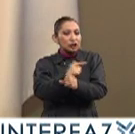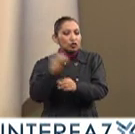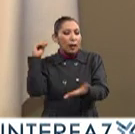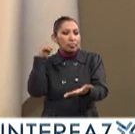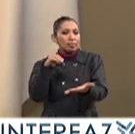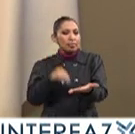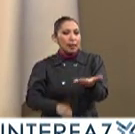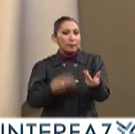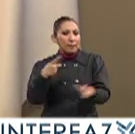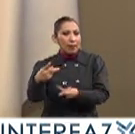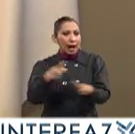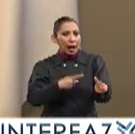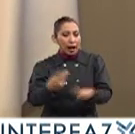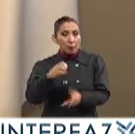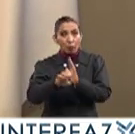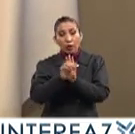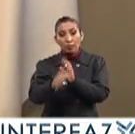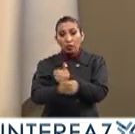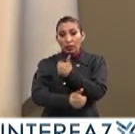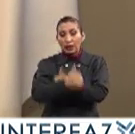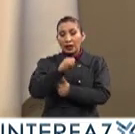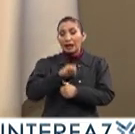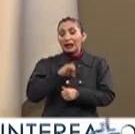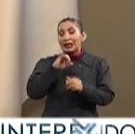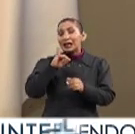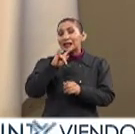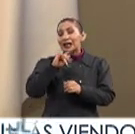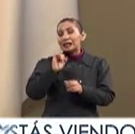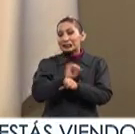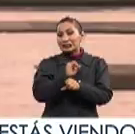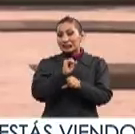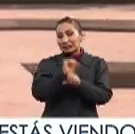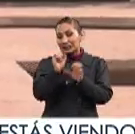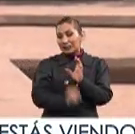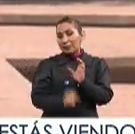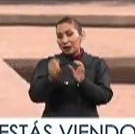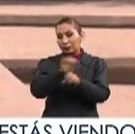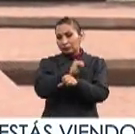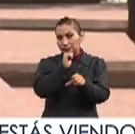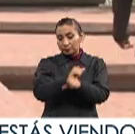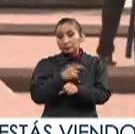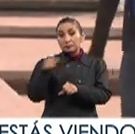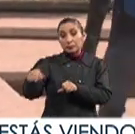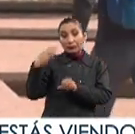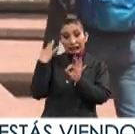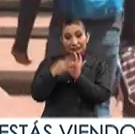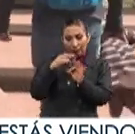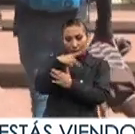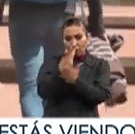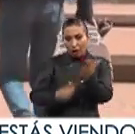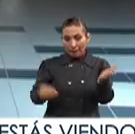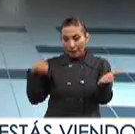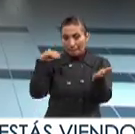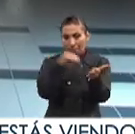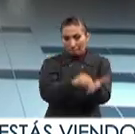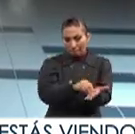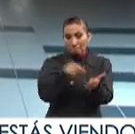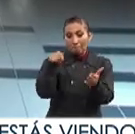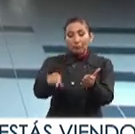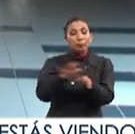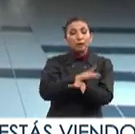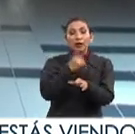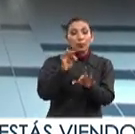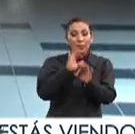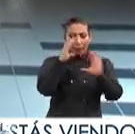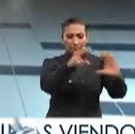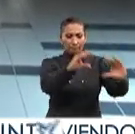educativa, incluyendo la carrera de Ingeniería de Sistemas Automotrices. La pertinencia académica de este programa académico reside en que se